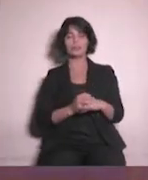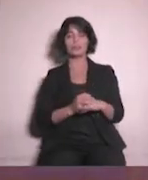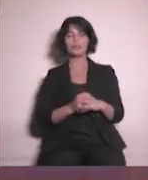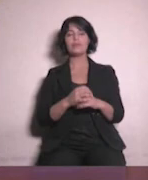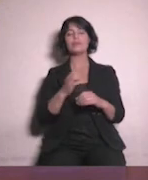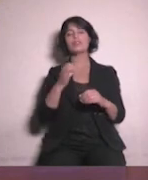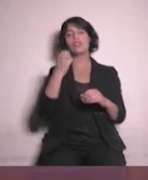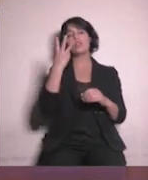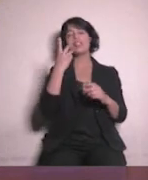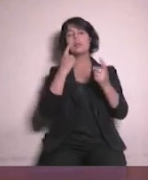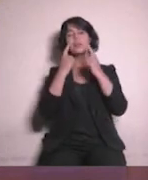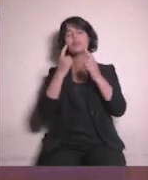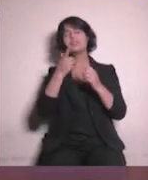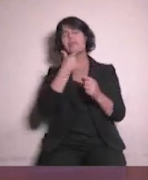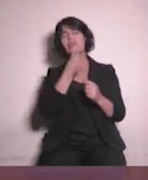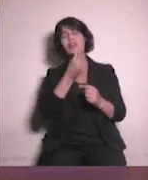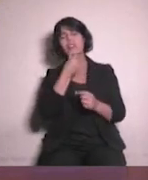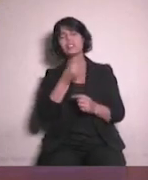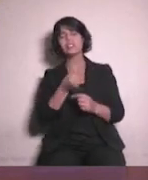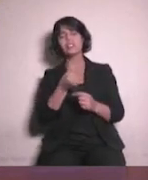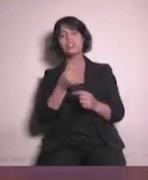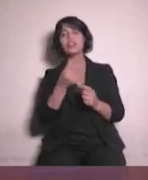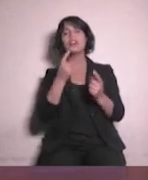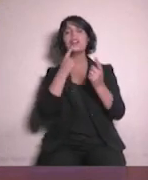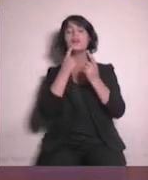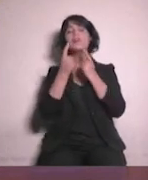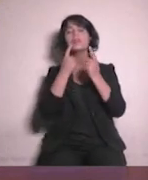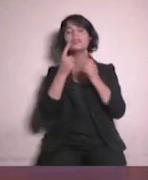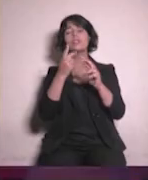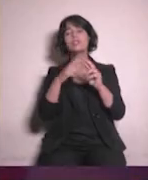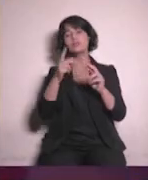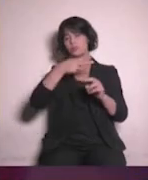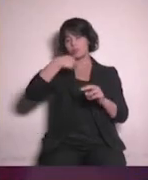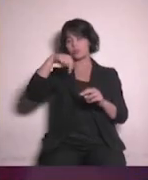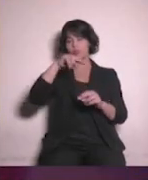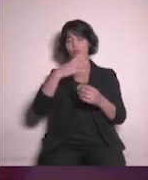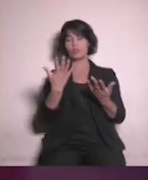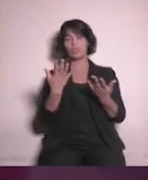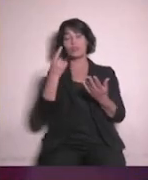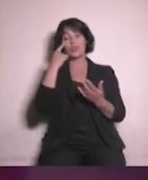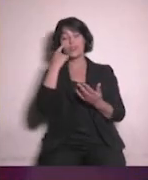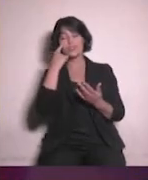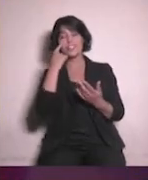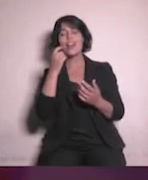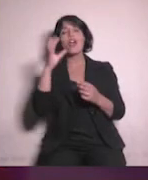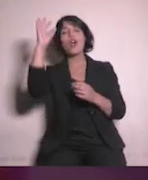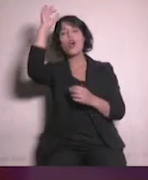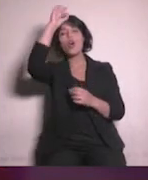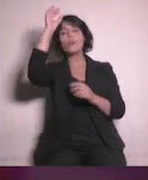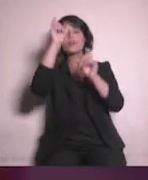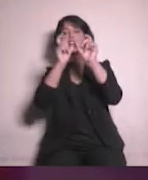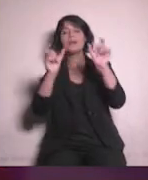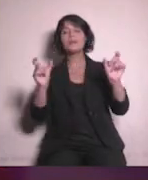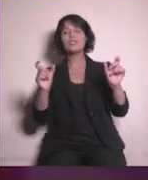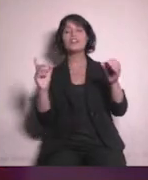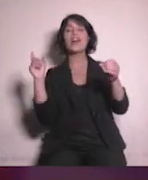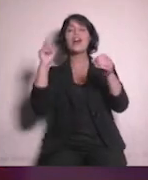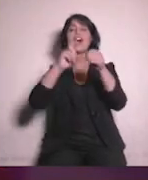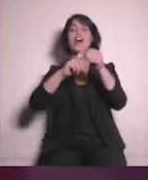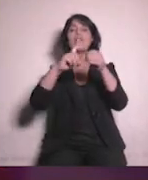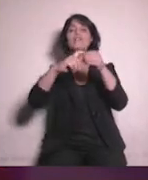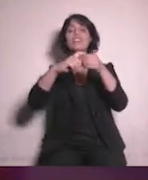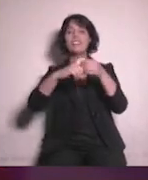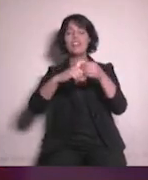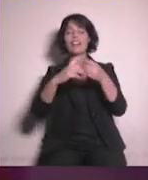tres preguntas muy simples, la consulta que realizamos tuvo por objetivo conocer la opinión de los propios afiliados sobre